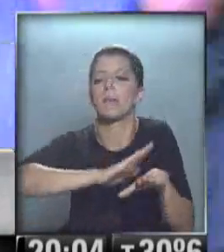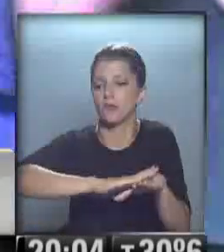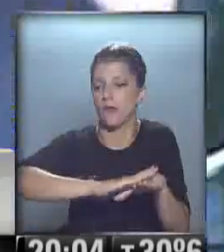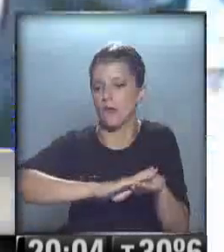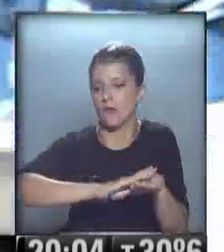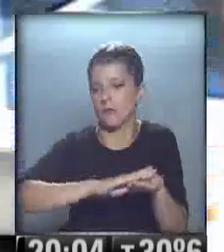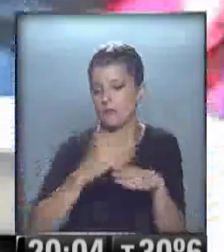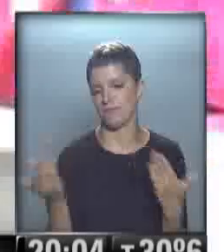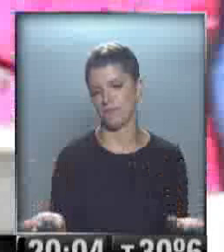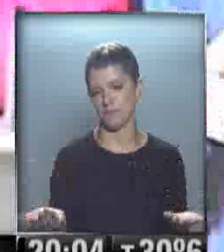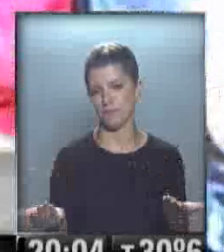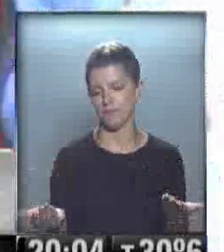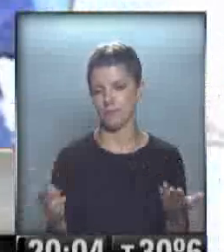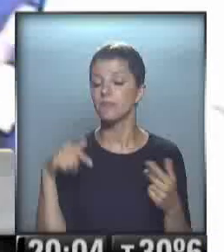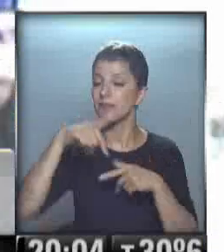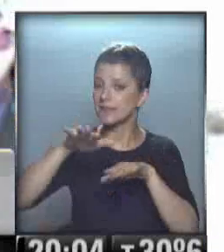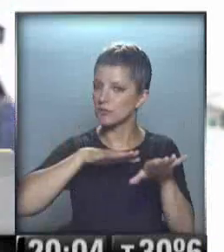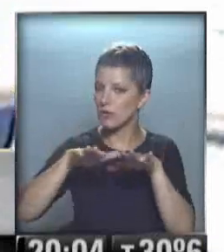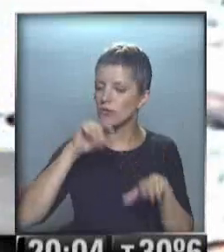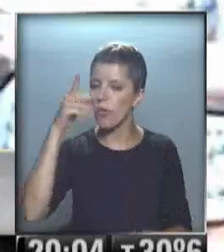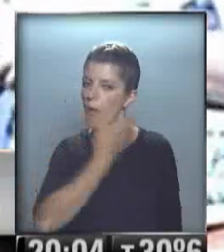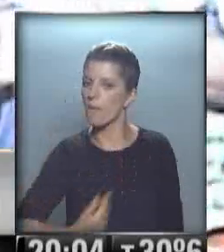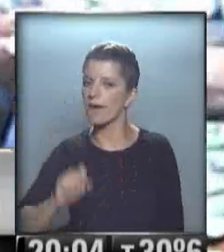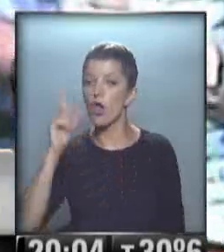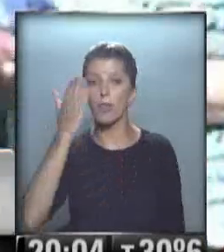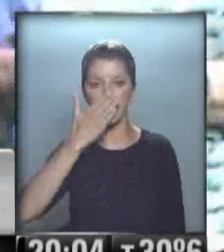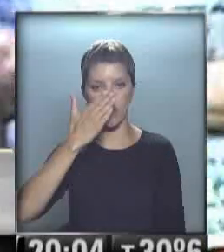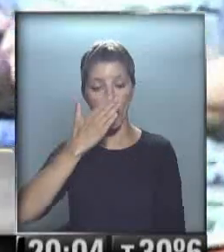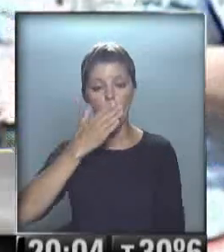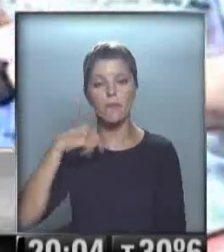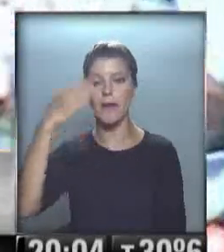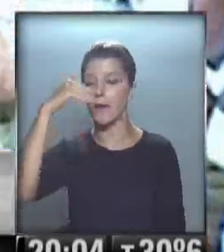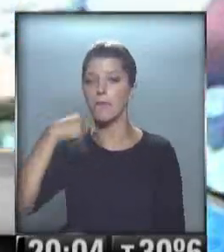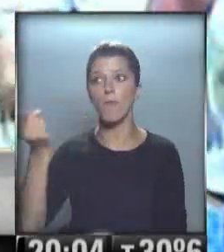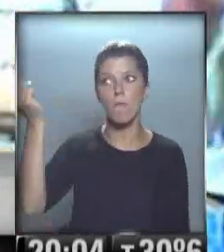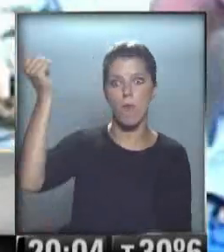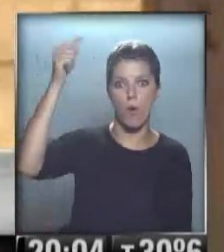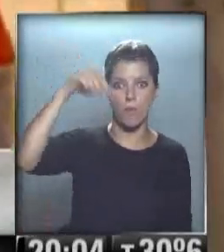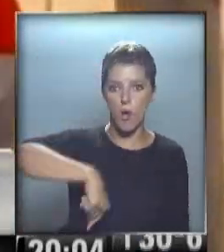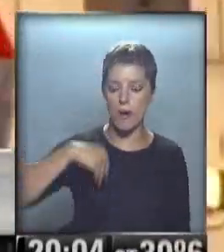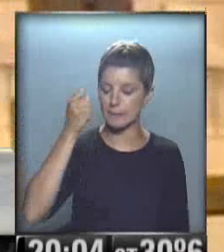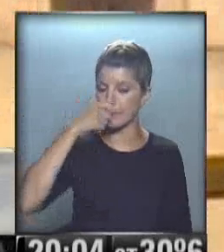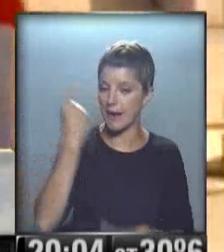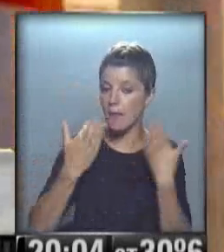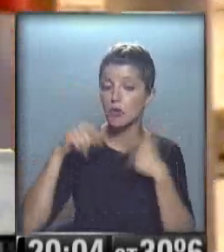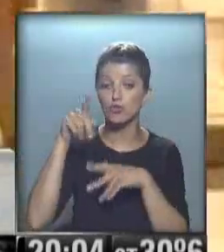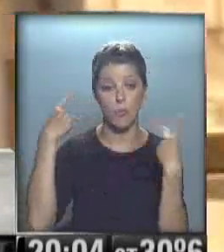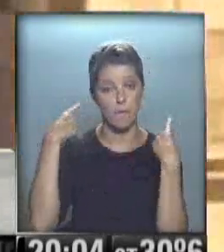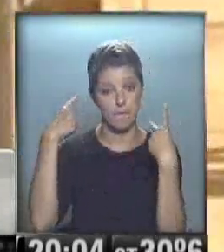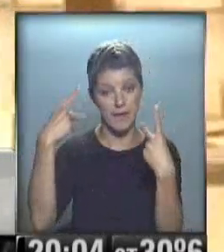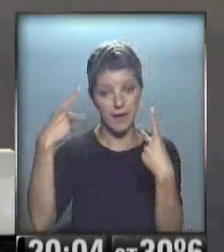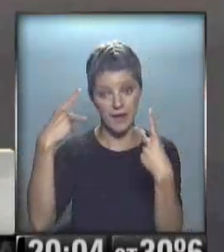otro. La actitud que adoptó el gobernador de Córdoba, quien tuvo que regresar anticipadamente de un viaje que realizaba